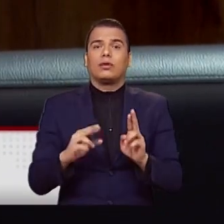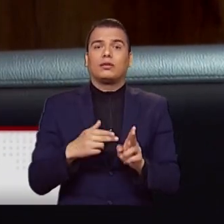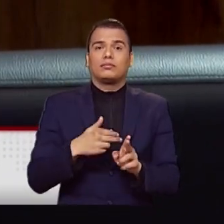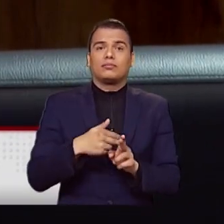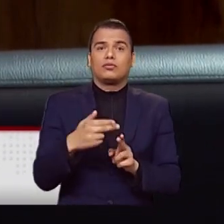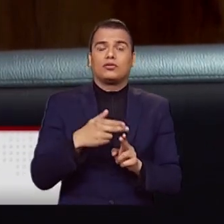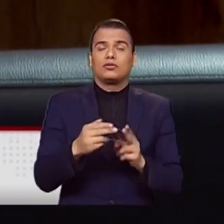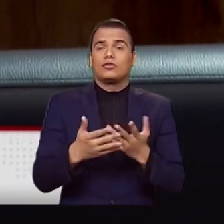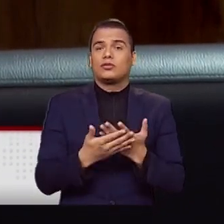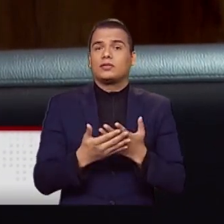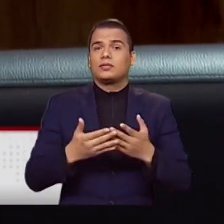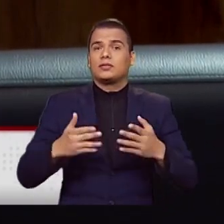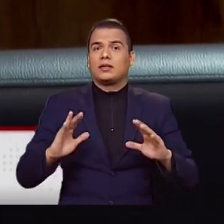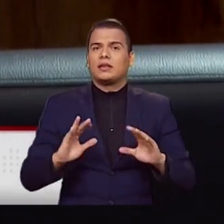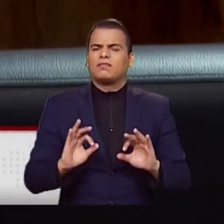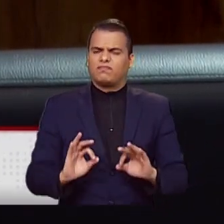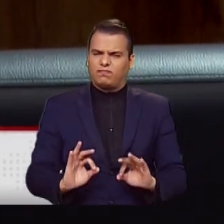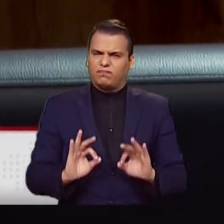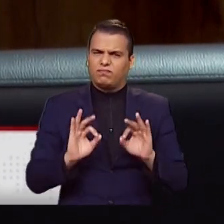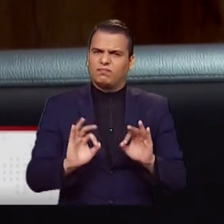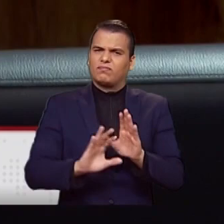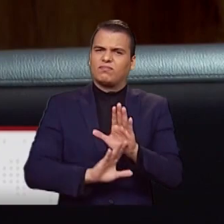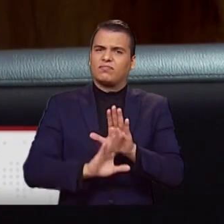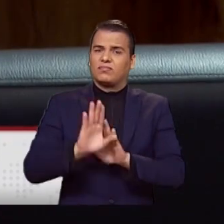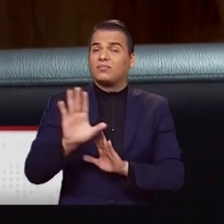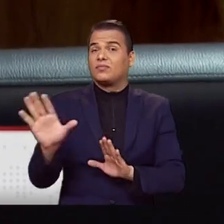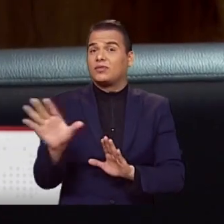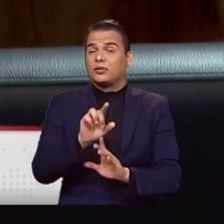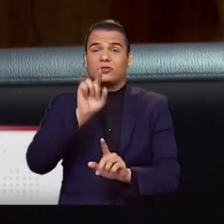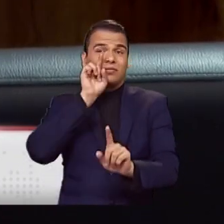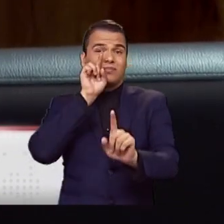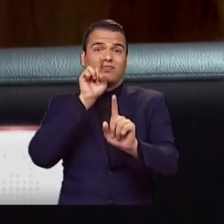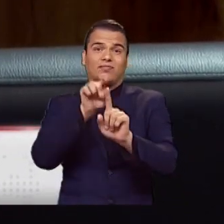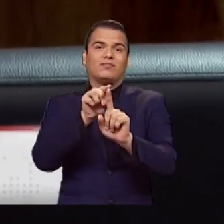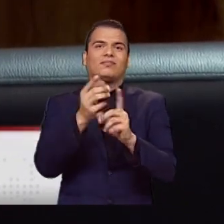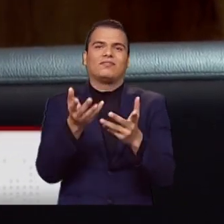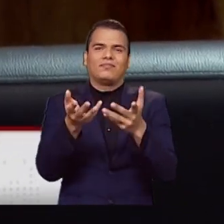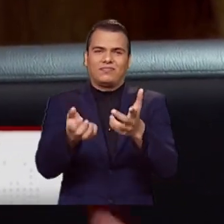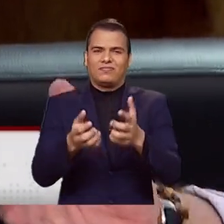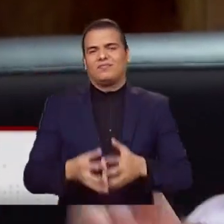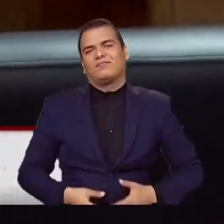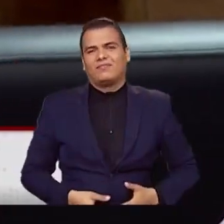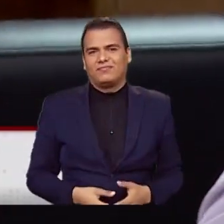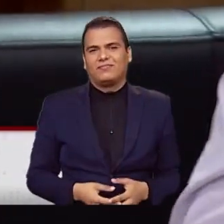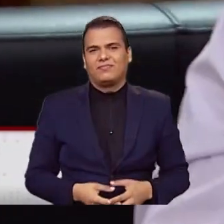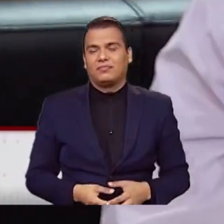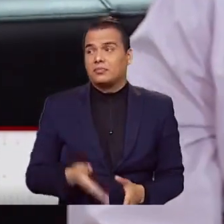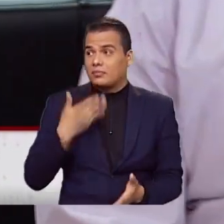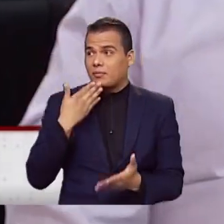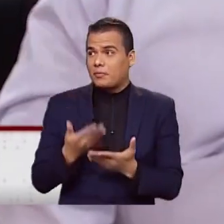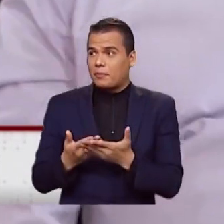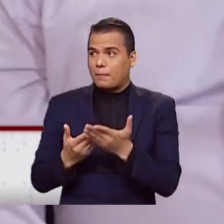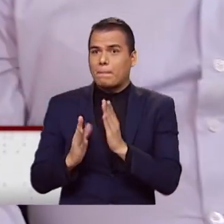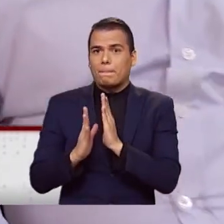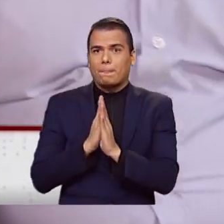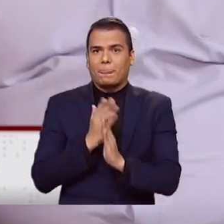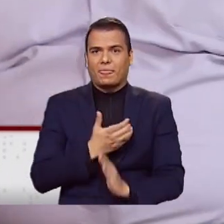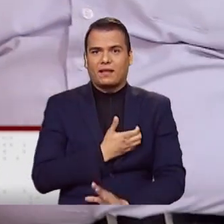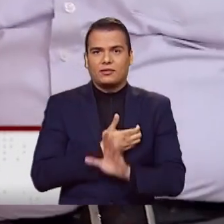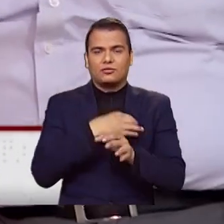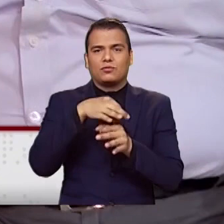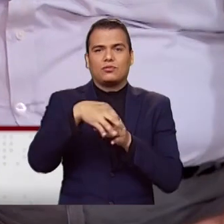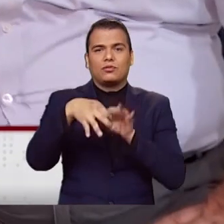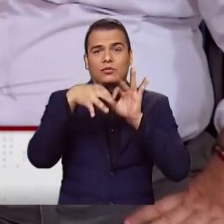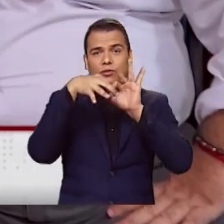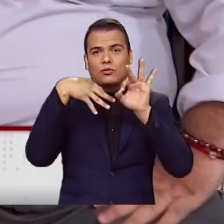de todos, salir adelante, porque es lo que nosotros necesitamos. Muy bien, pues muchas gracias al alcalde del municipio de